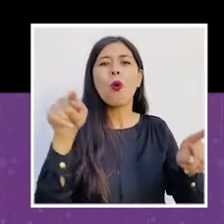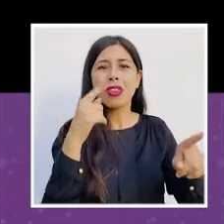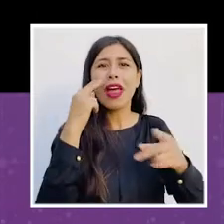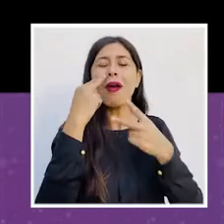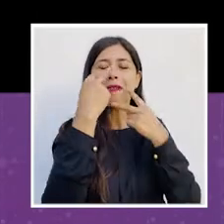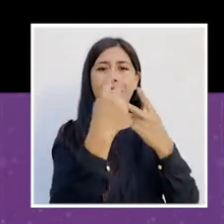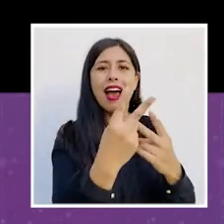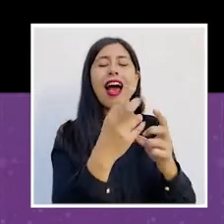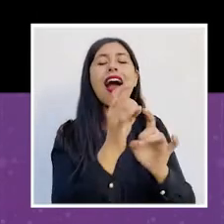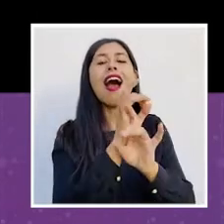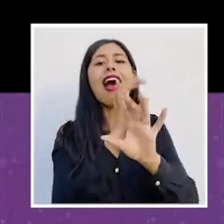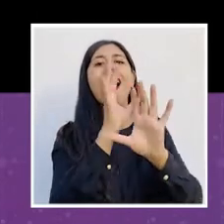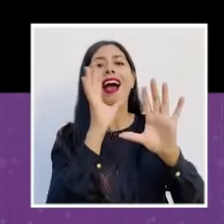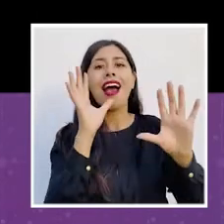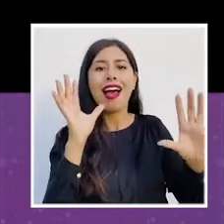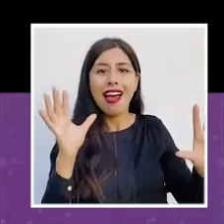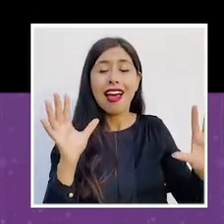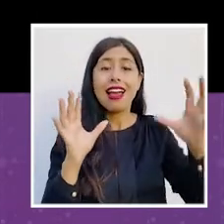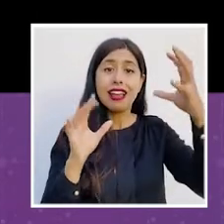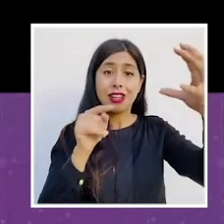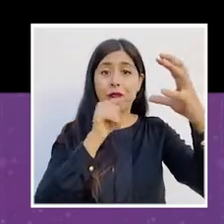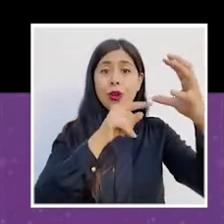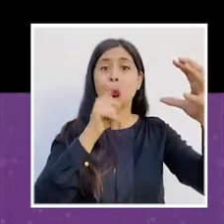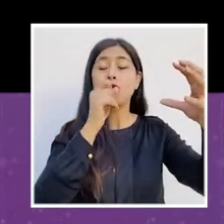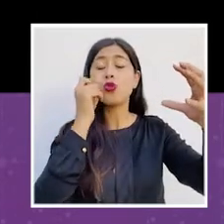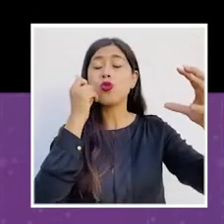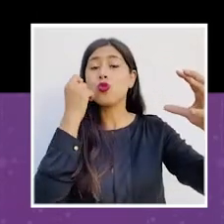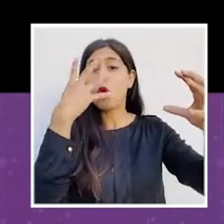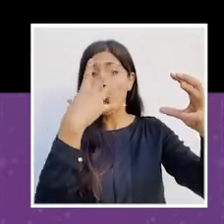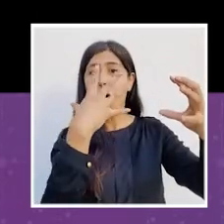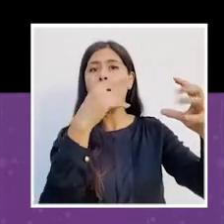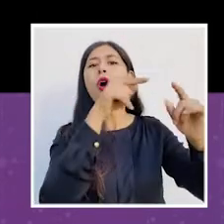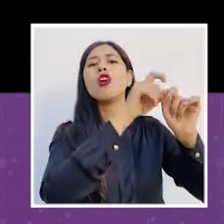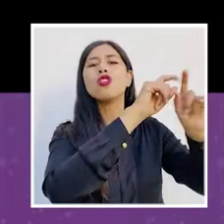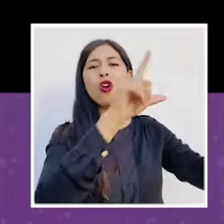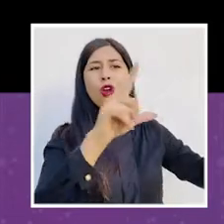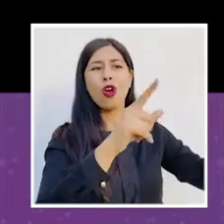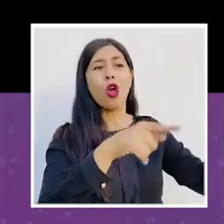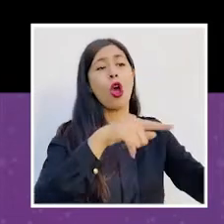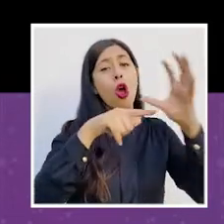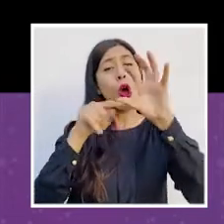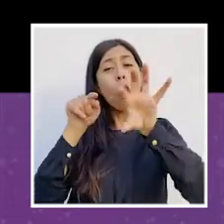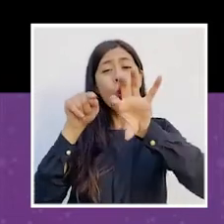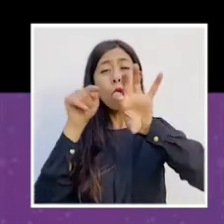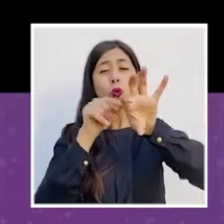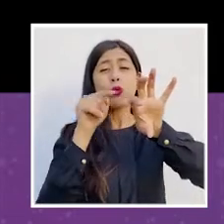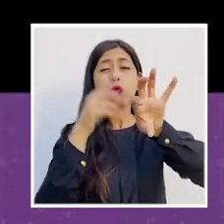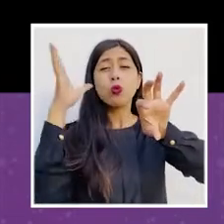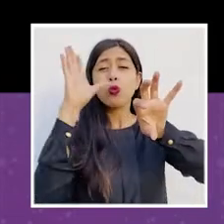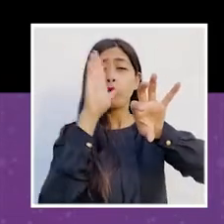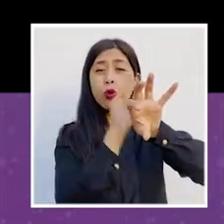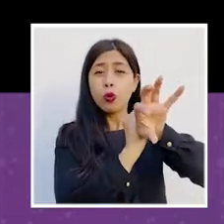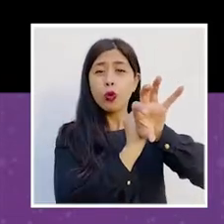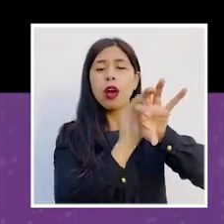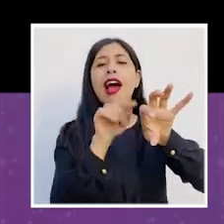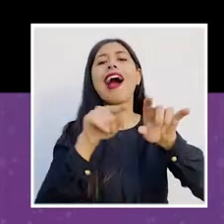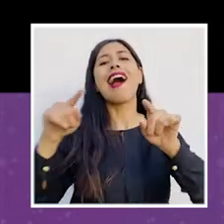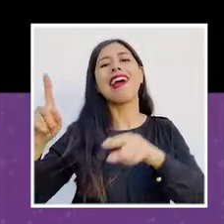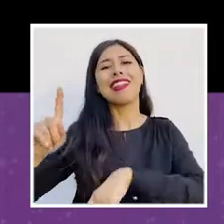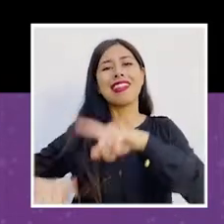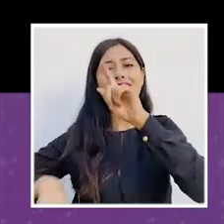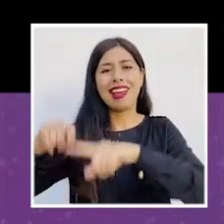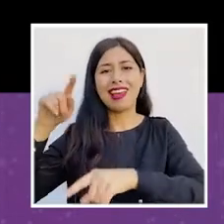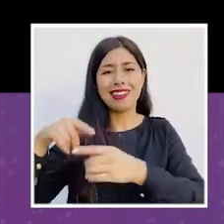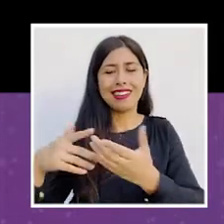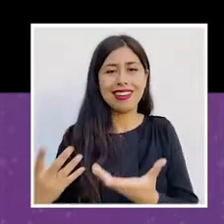para que ustedes puedan ver claramente que la cara iluminada apunta hacia el sol y la cara oscura está apuntando hacia la